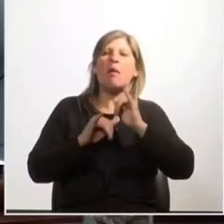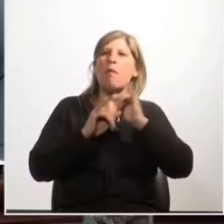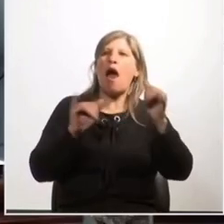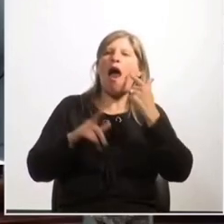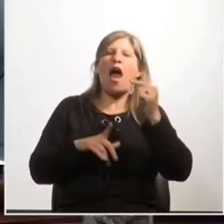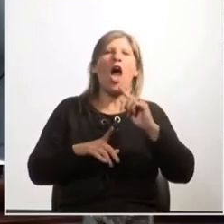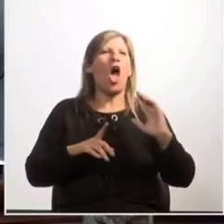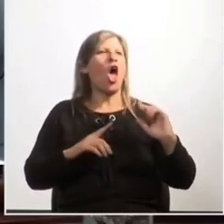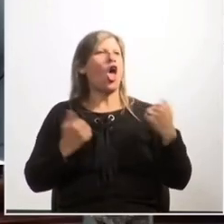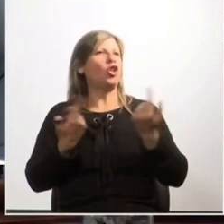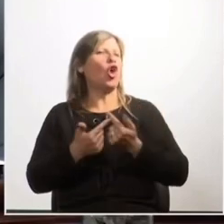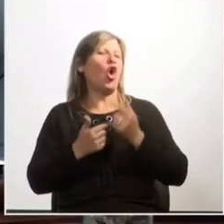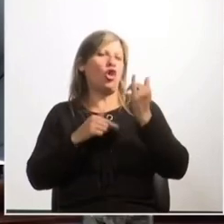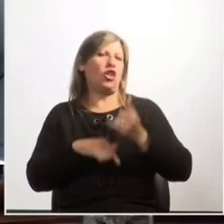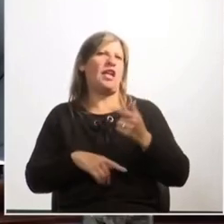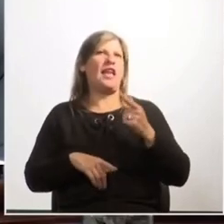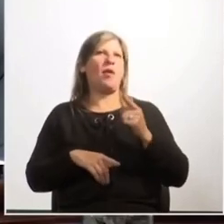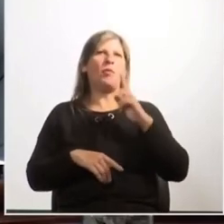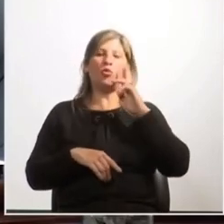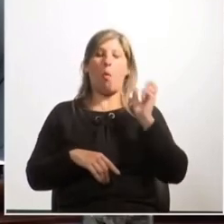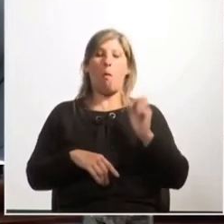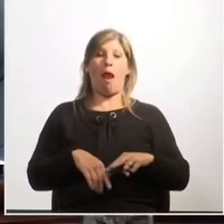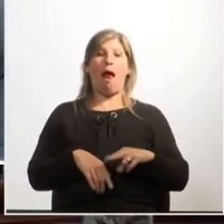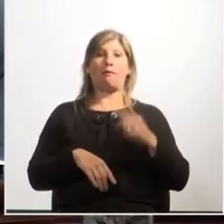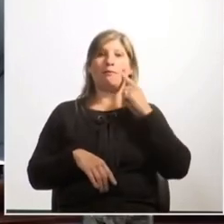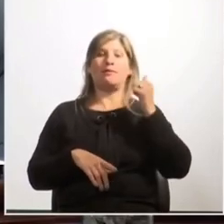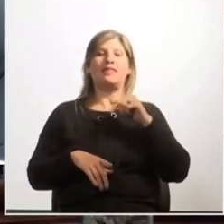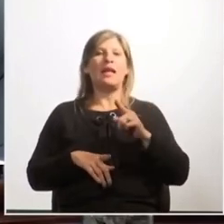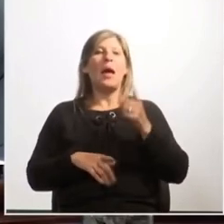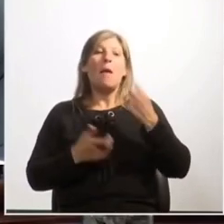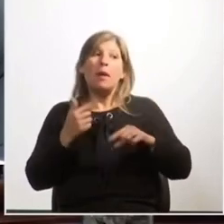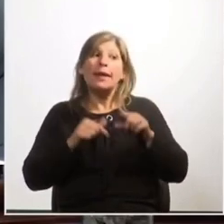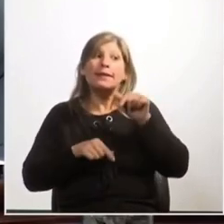Me parece que en algún punto hay alguna excepción.